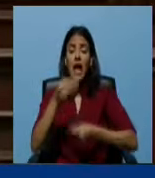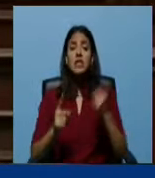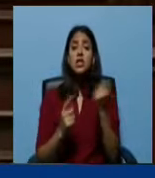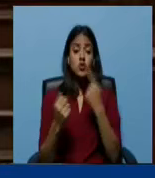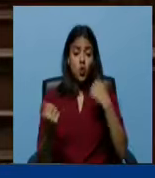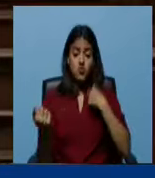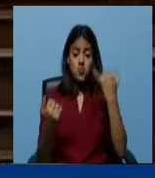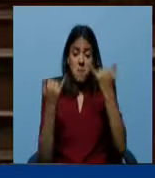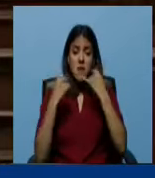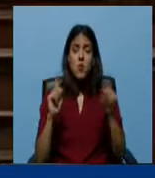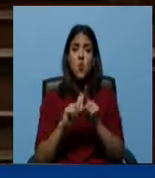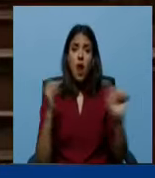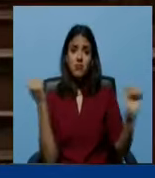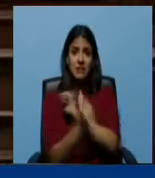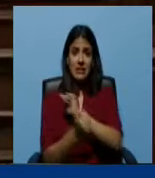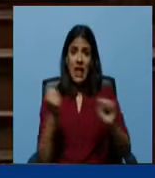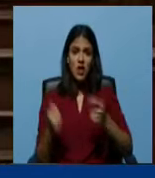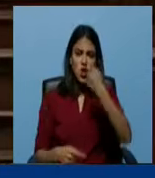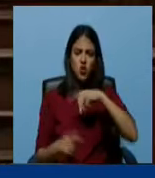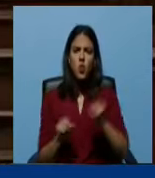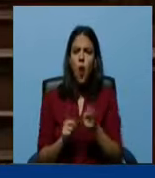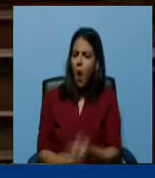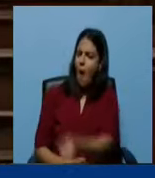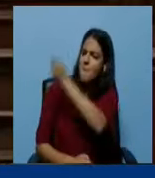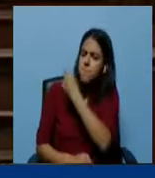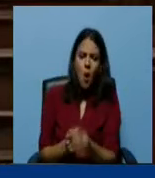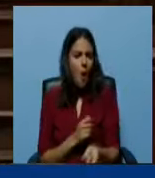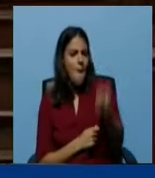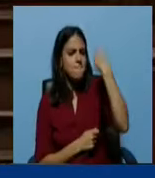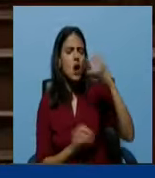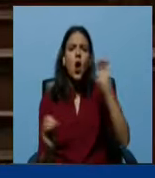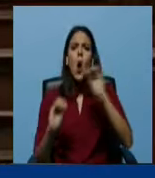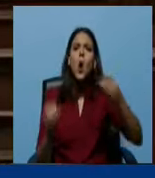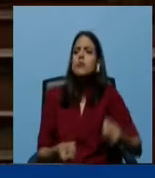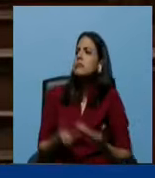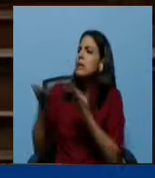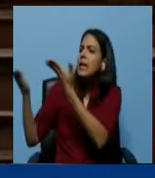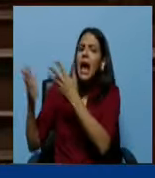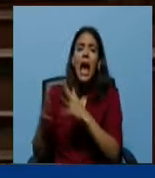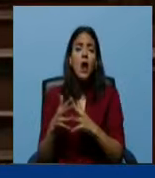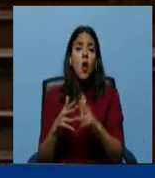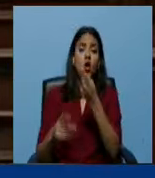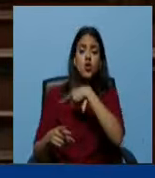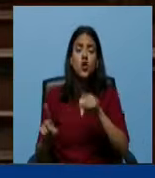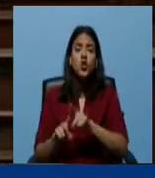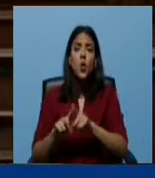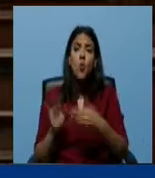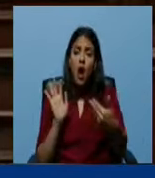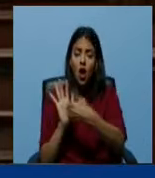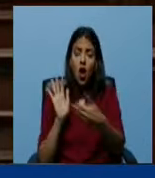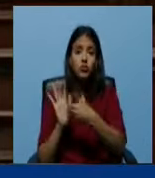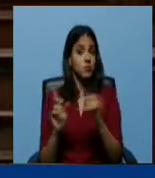para autoflagelarnos o para darle armas a los enemigos históricos que tenemos al frente.